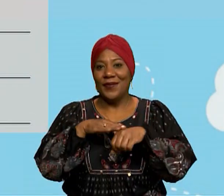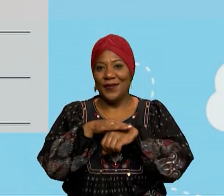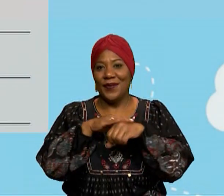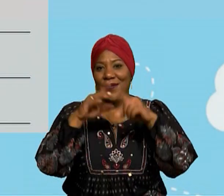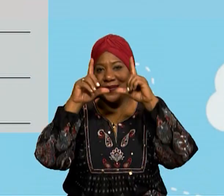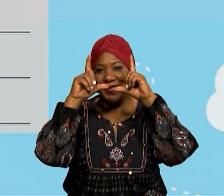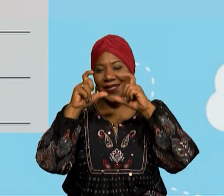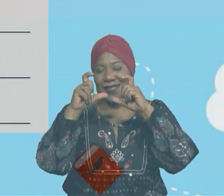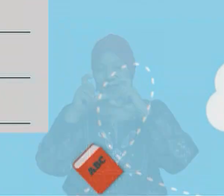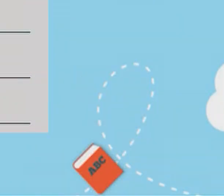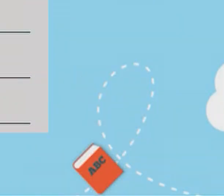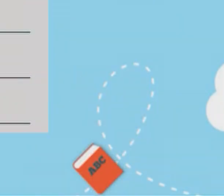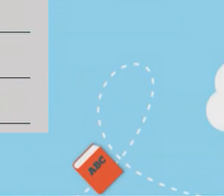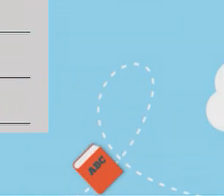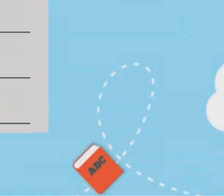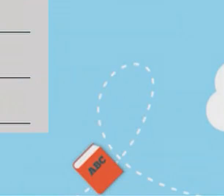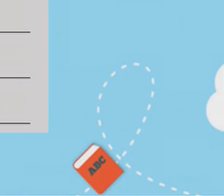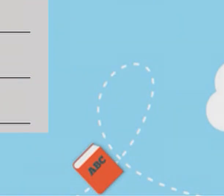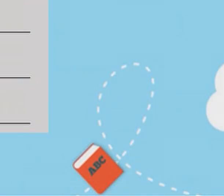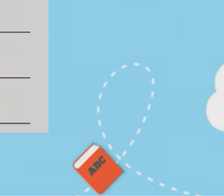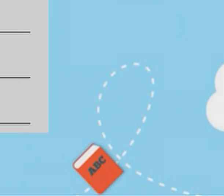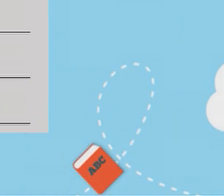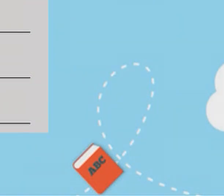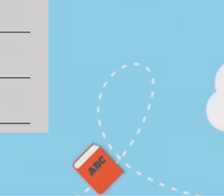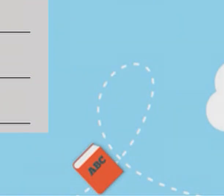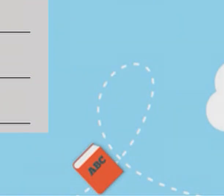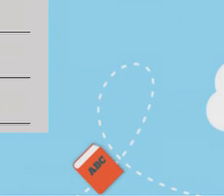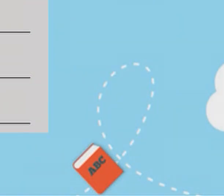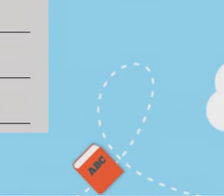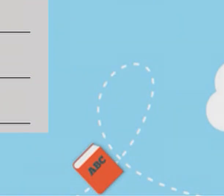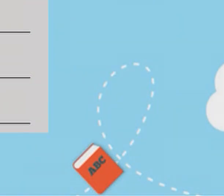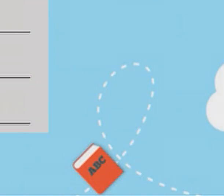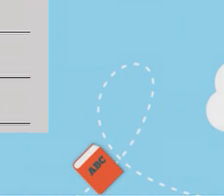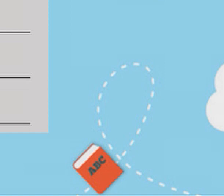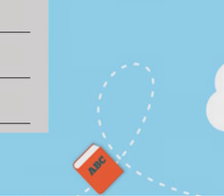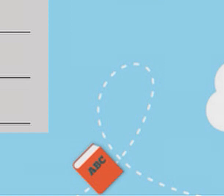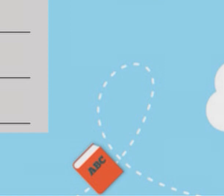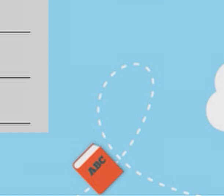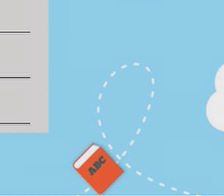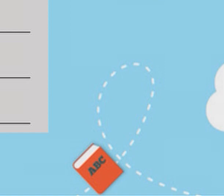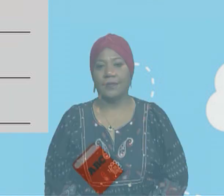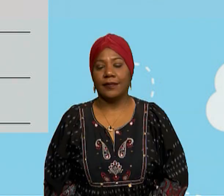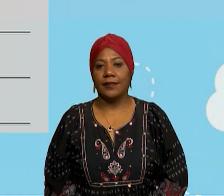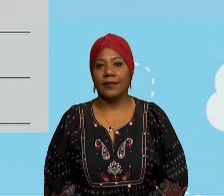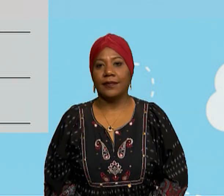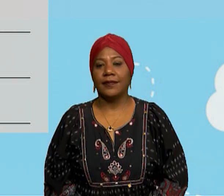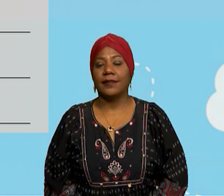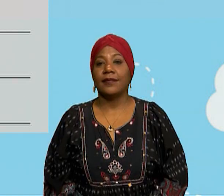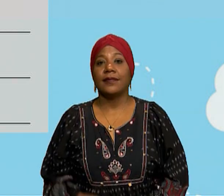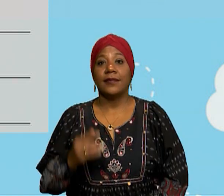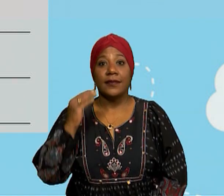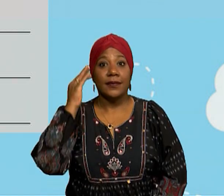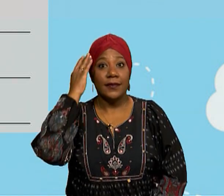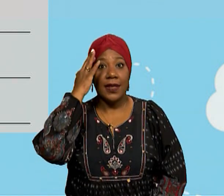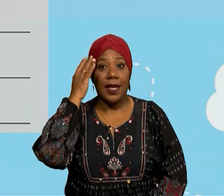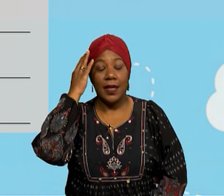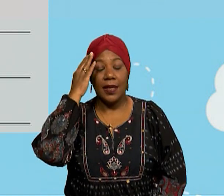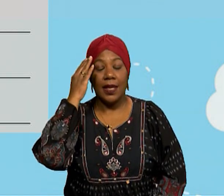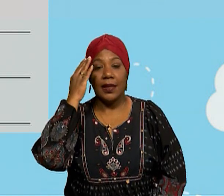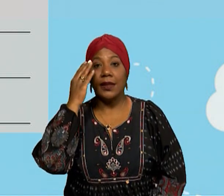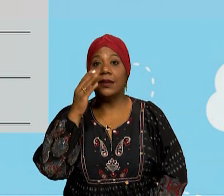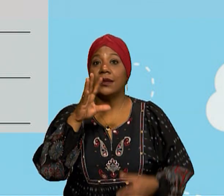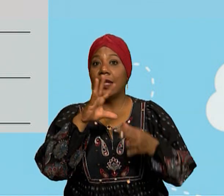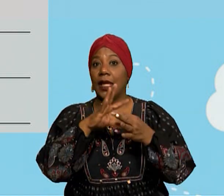pantalla a la tarea que dice así: analiza y responde. Analiza el cuento El Sapito Cantor